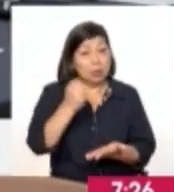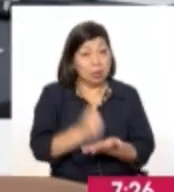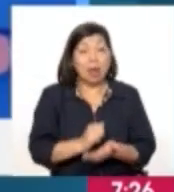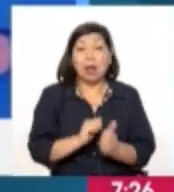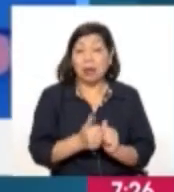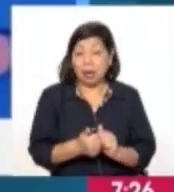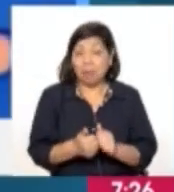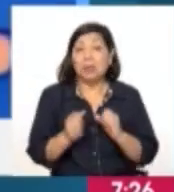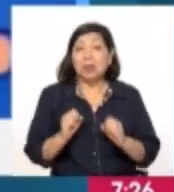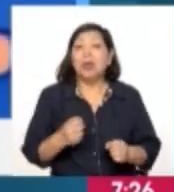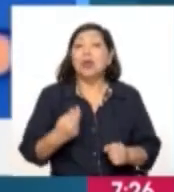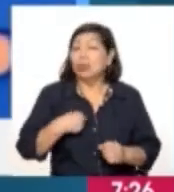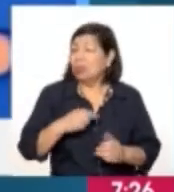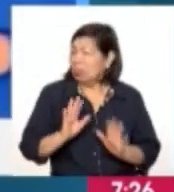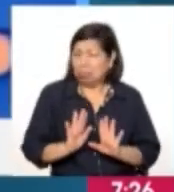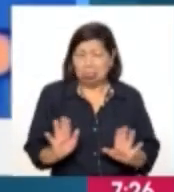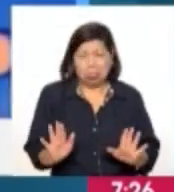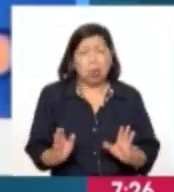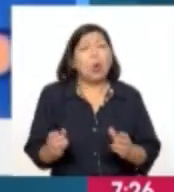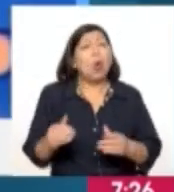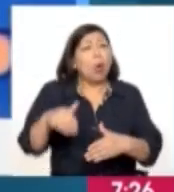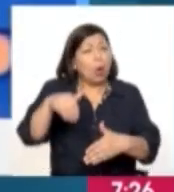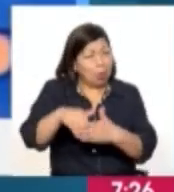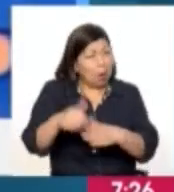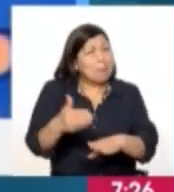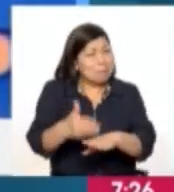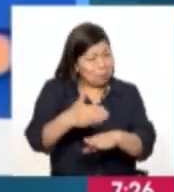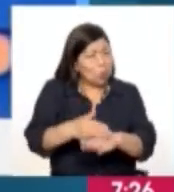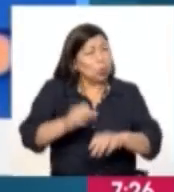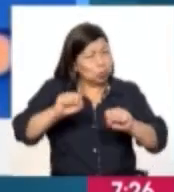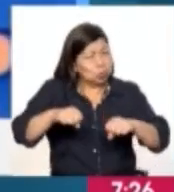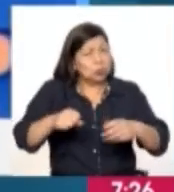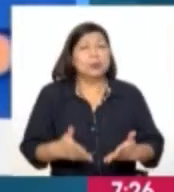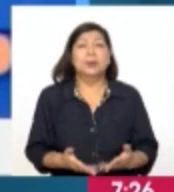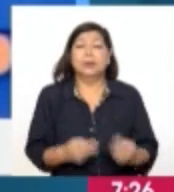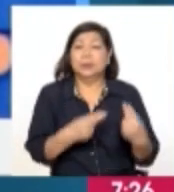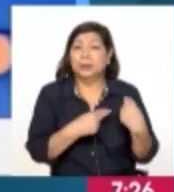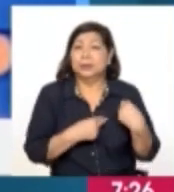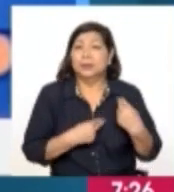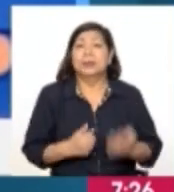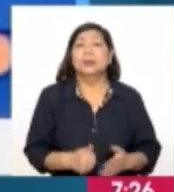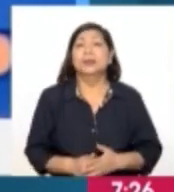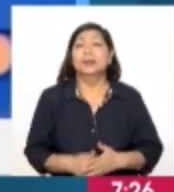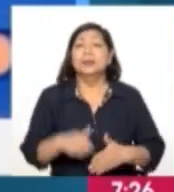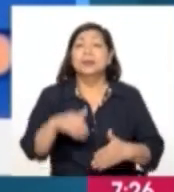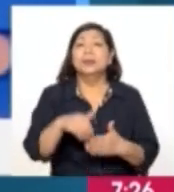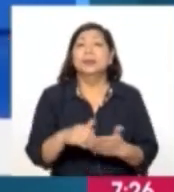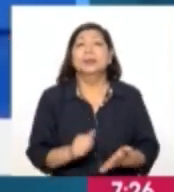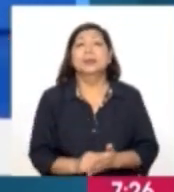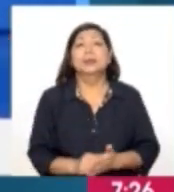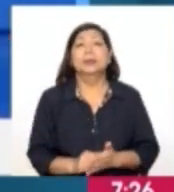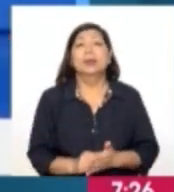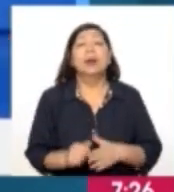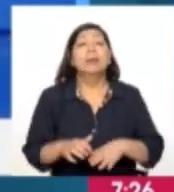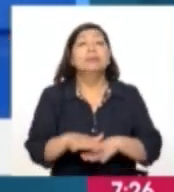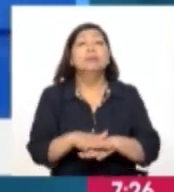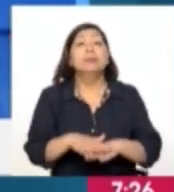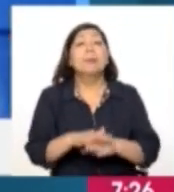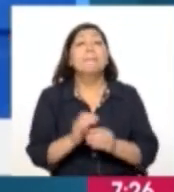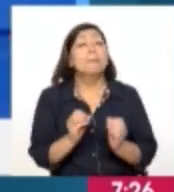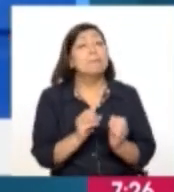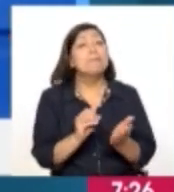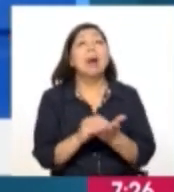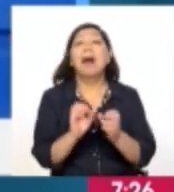reforma, nosotros inmediatamente convocaremos elecciones y además tenemos la obligación de que las elecciones sean administradas, las elecciones de